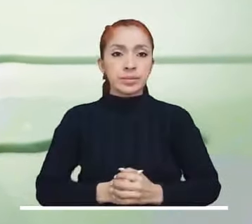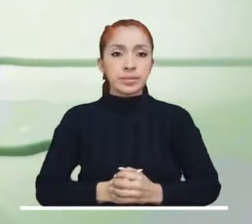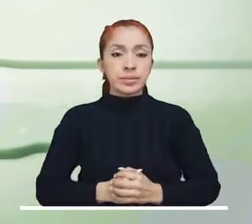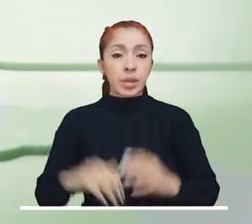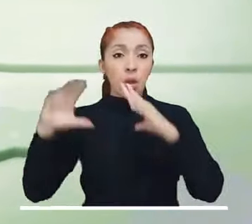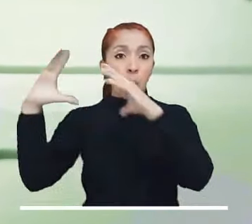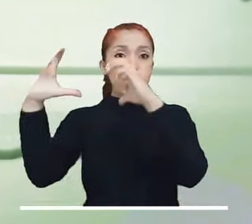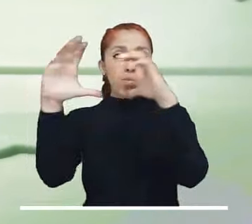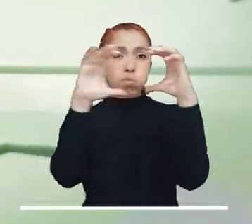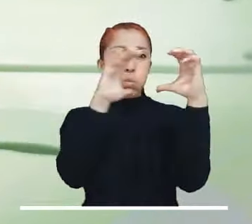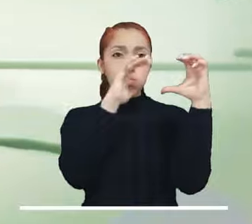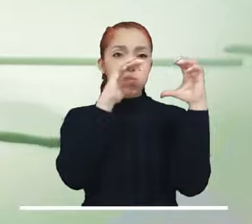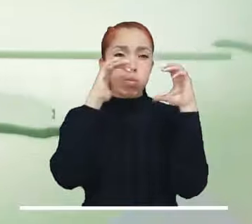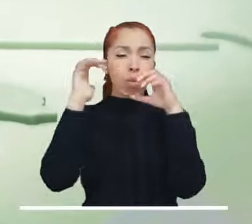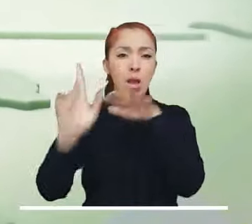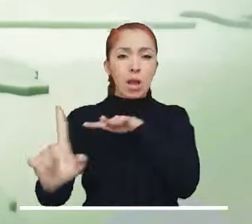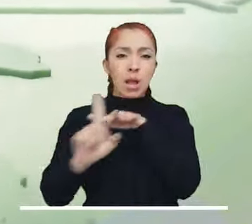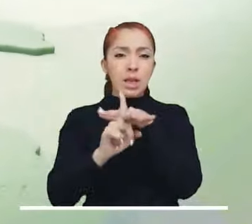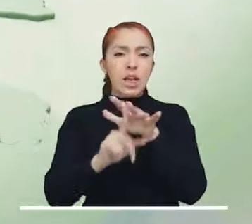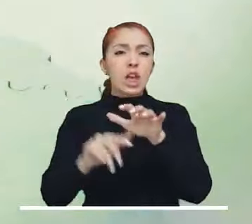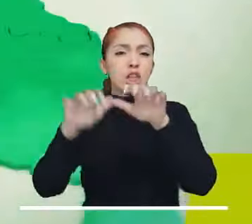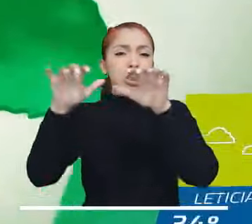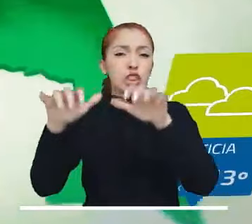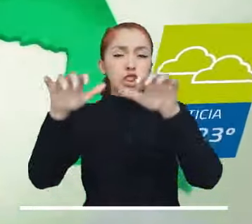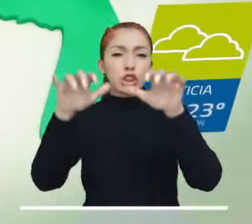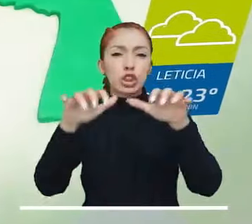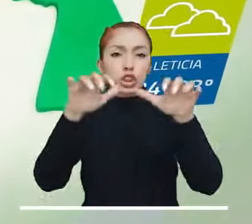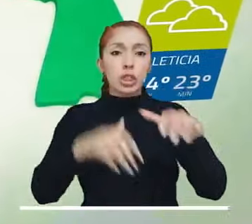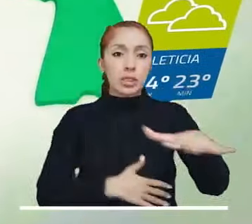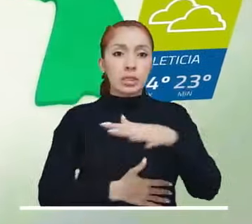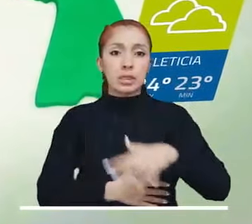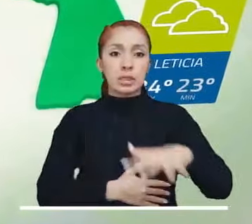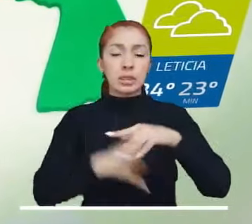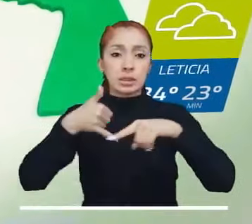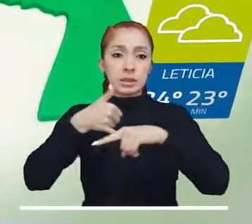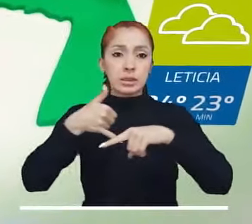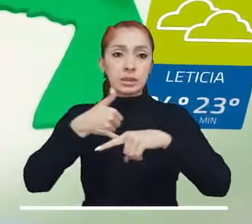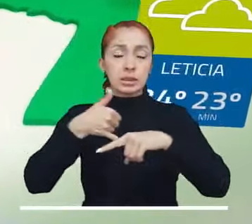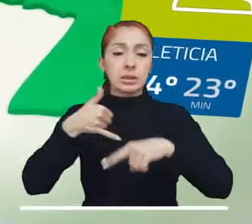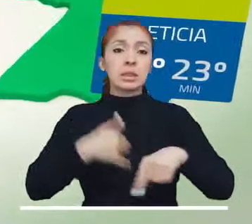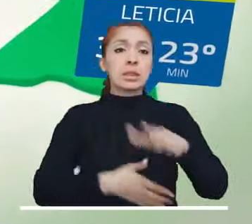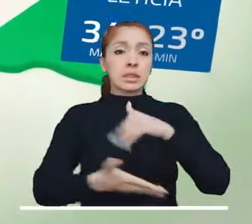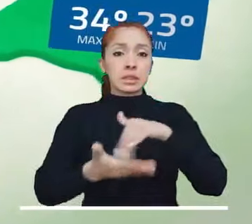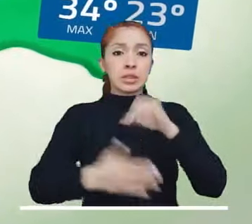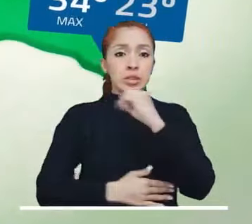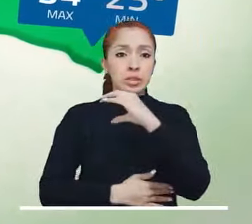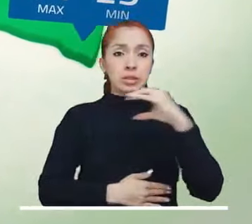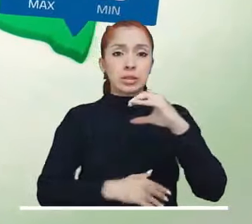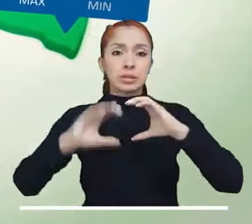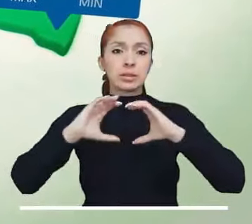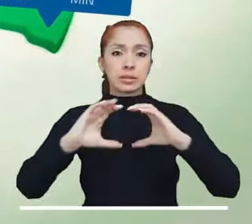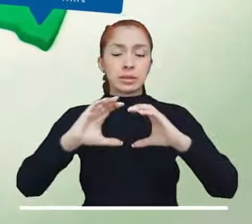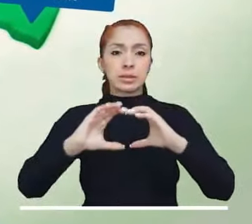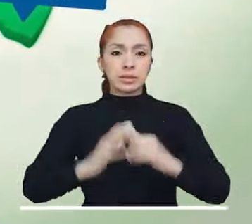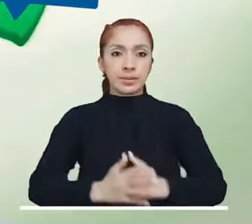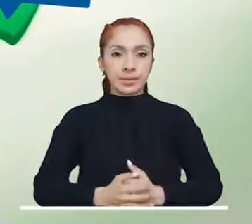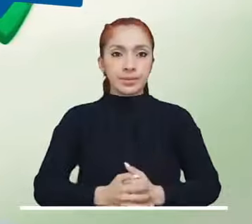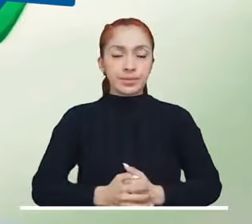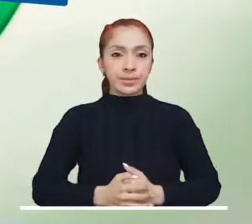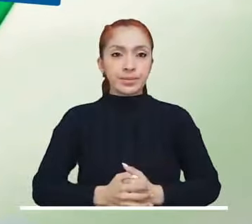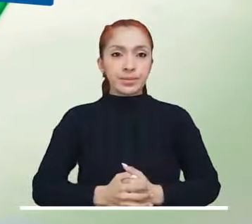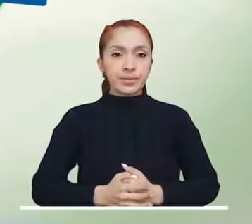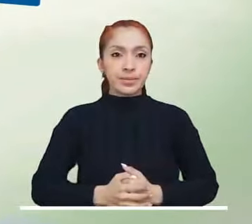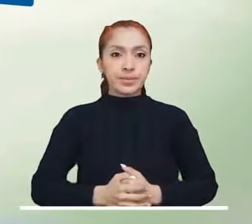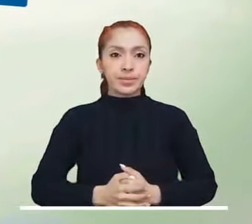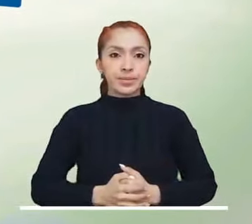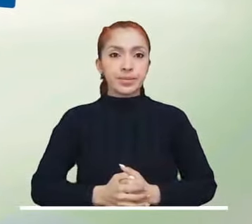ligeras sobre el piedemonte. Los nubarrones podrían desencadenar algunas lloviznas en el piedemonte amazónico y al